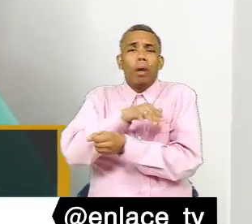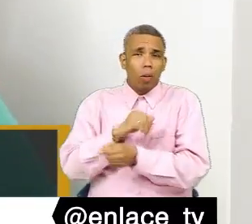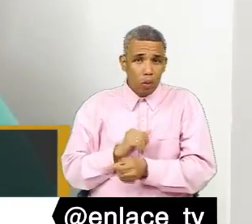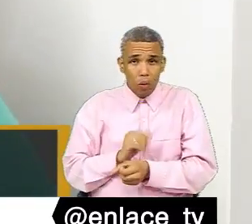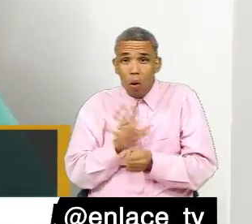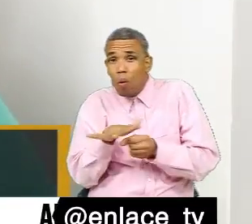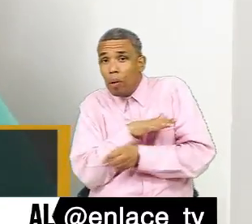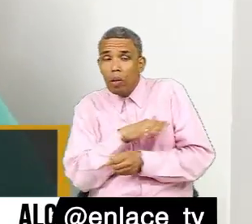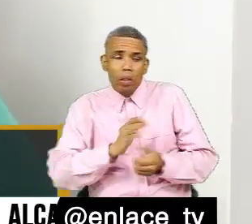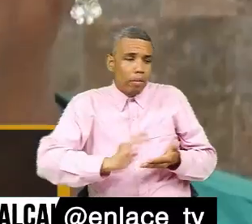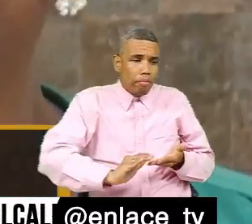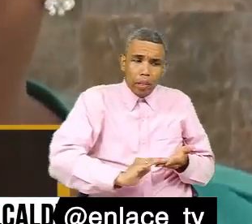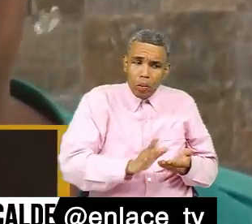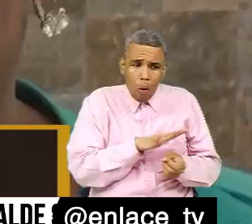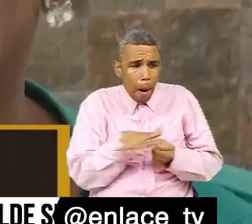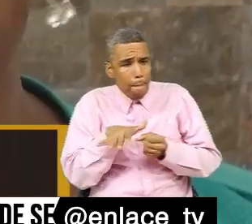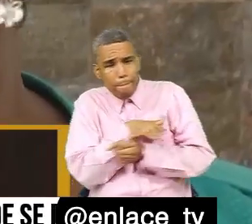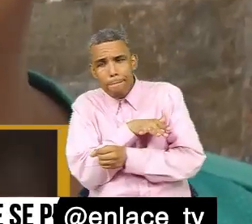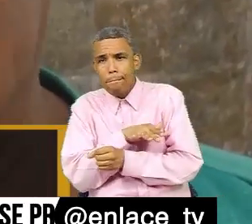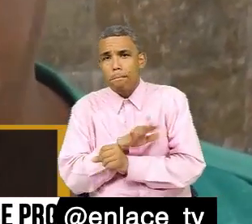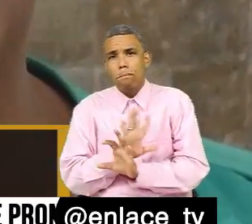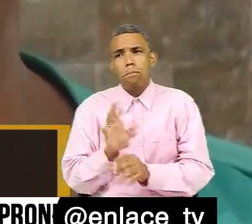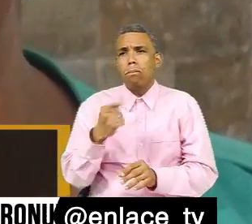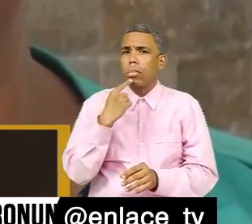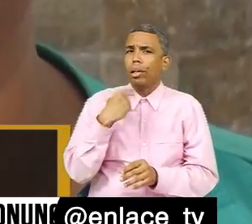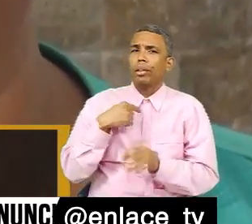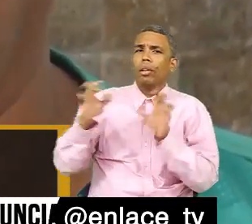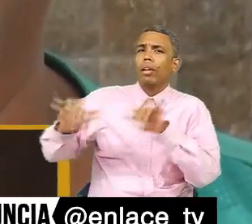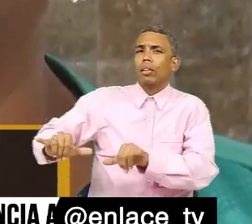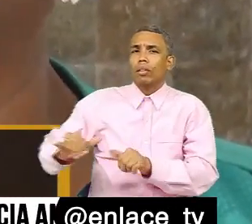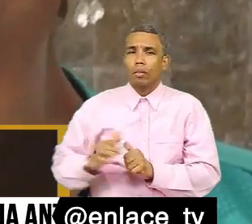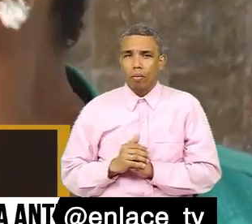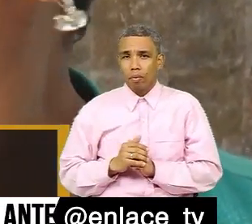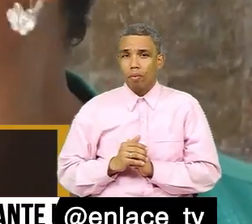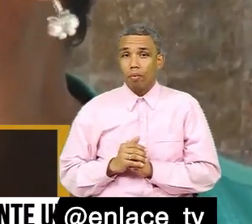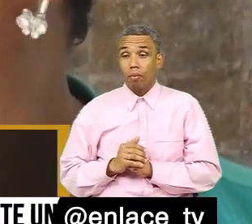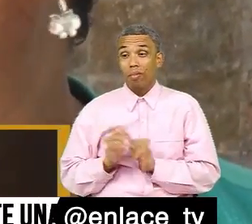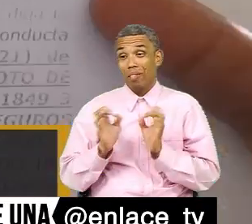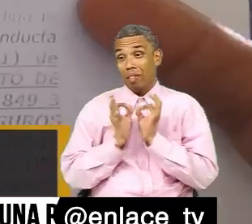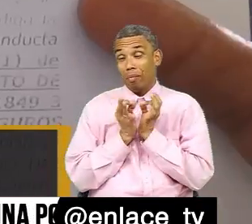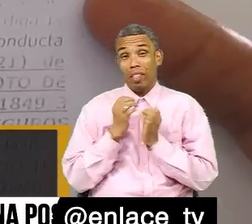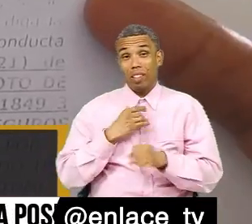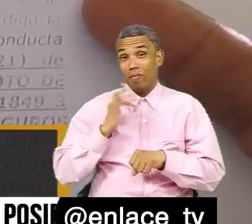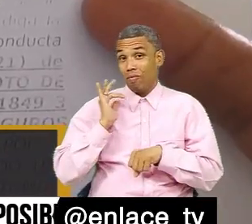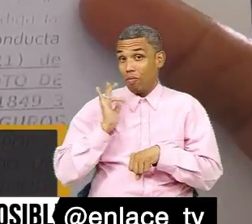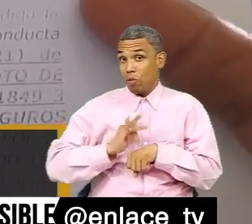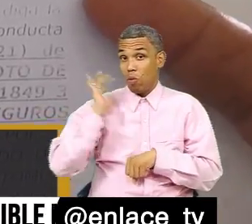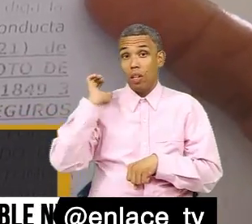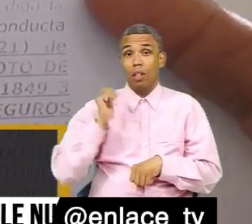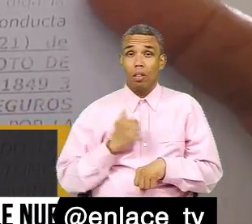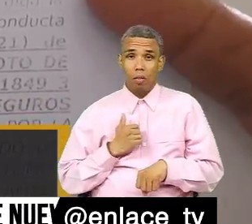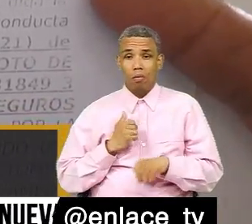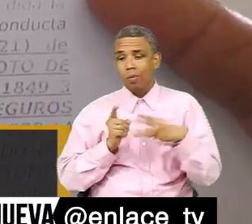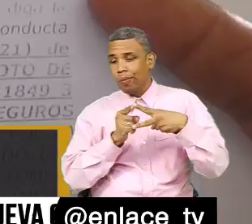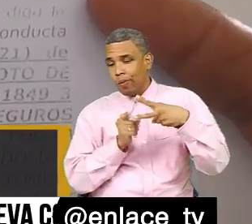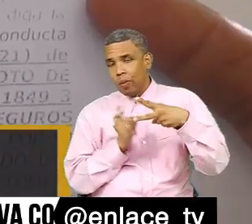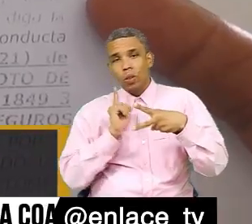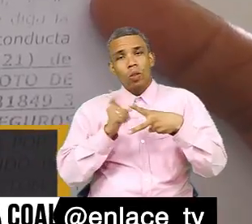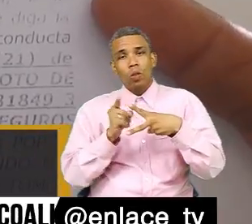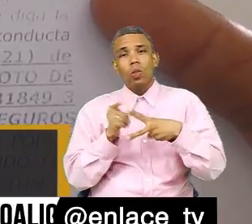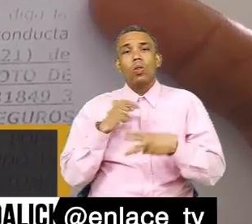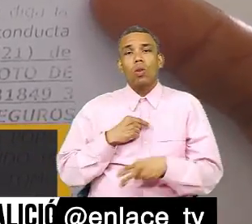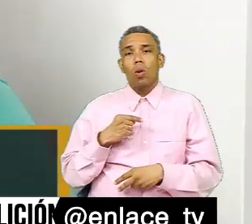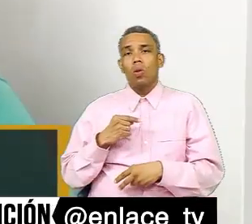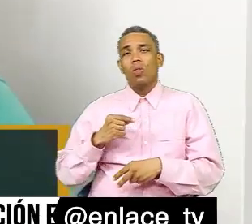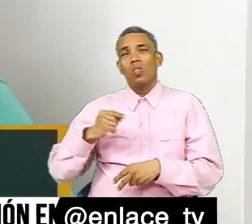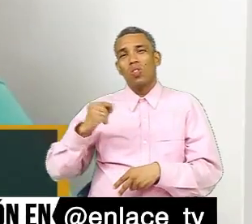quien lo atienda prácticamente. Desesperados, los familiares han acudido a La Tutela y a Enlace Noticias para encontrar una salida al joven que sufre los dolores de